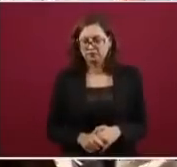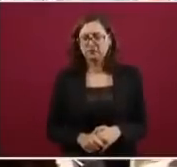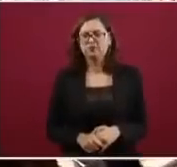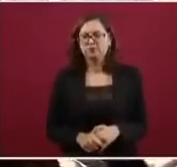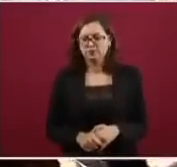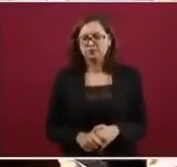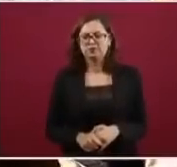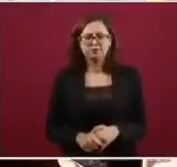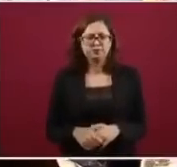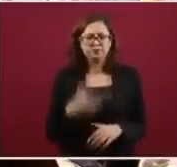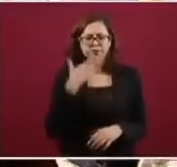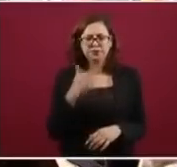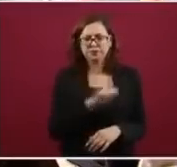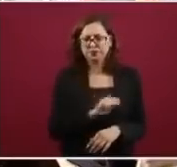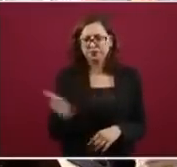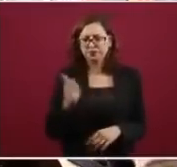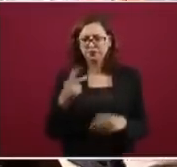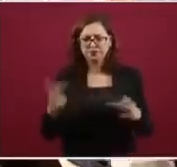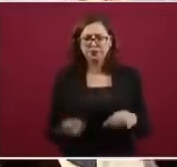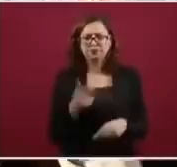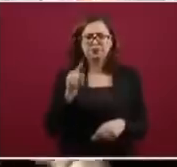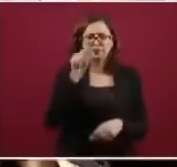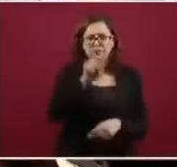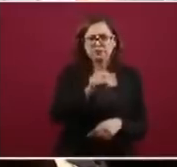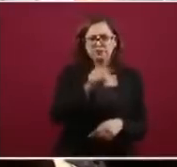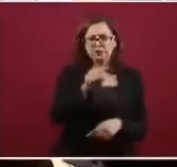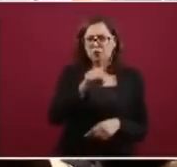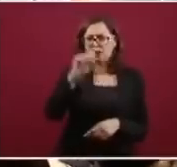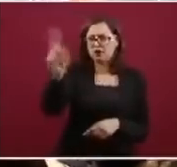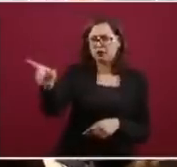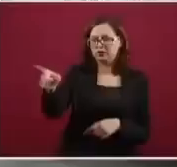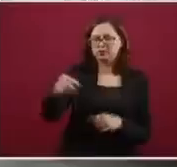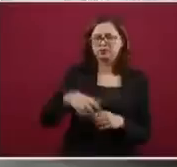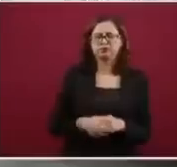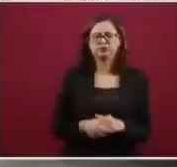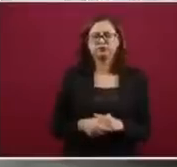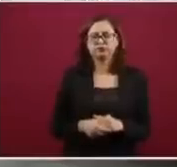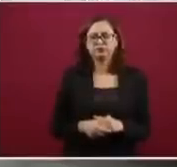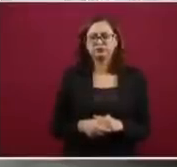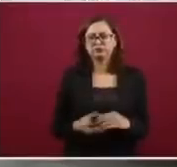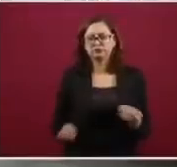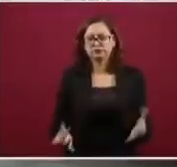había otra pregunta ya hay una y una más por